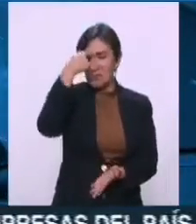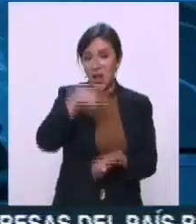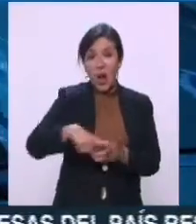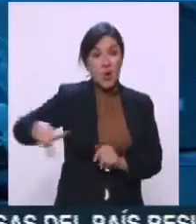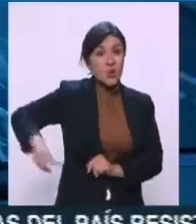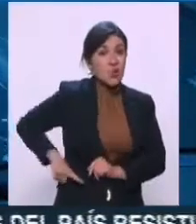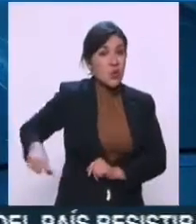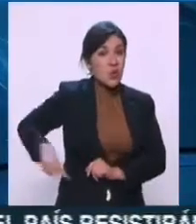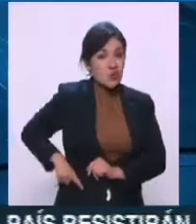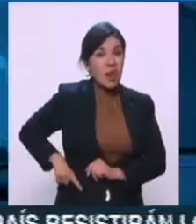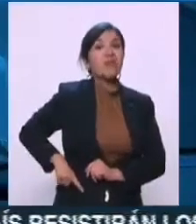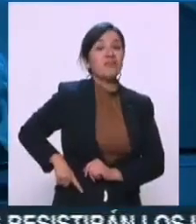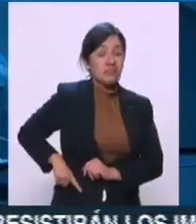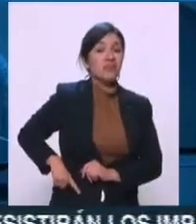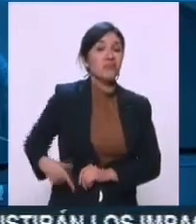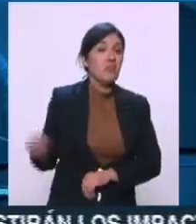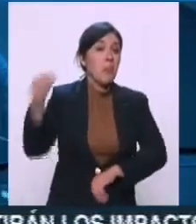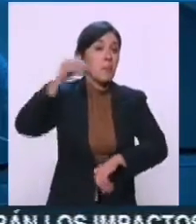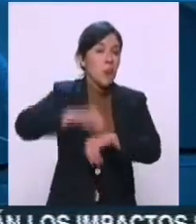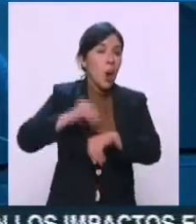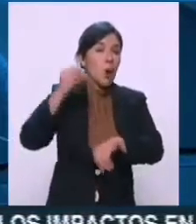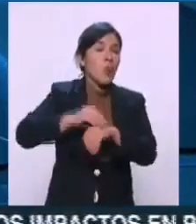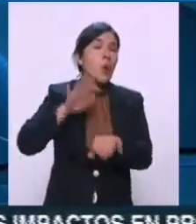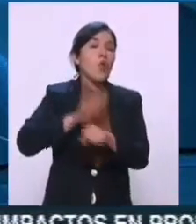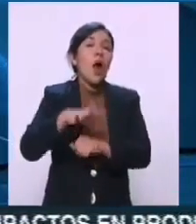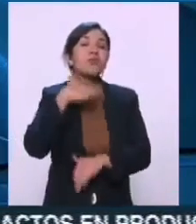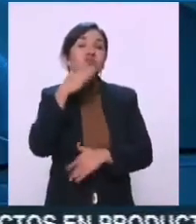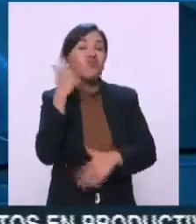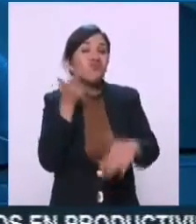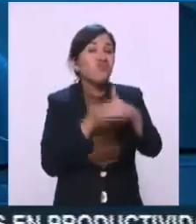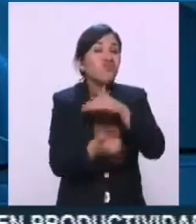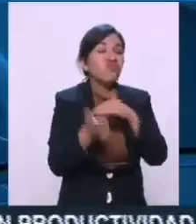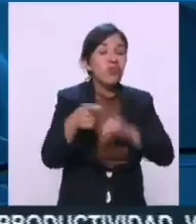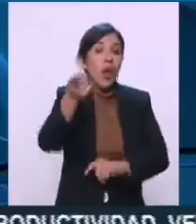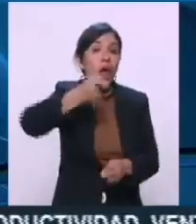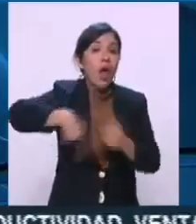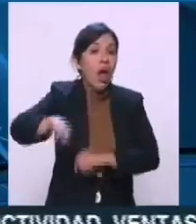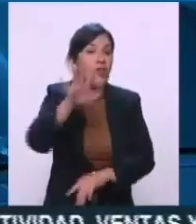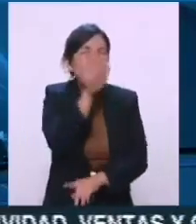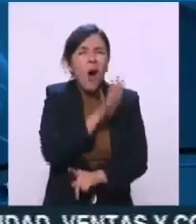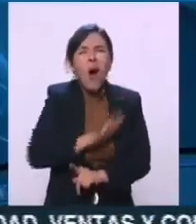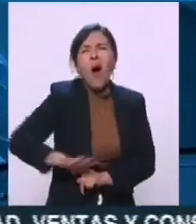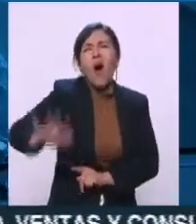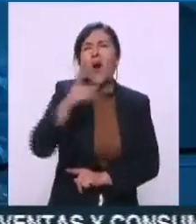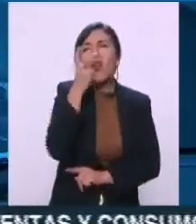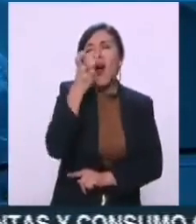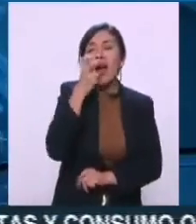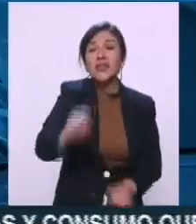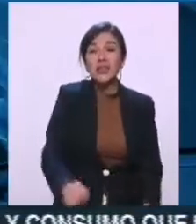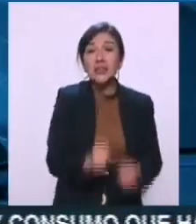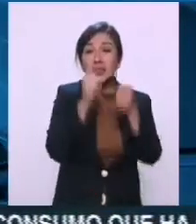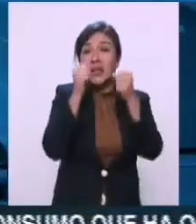el gobierno, los elementos corruptos de ese gobierno, todo el aparato de